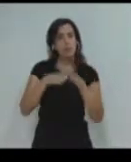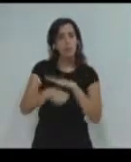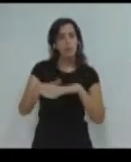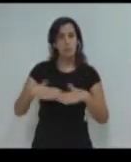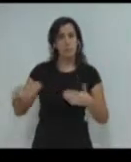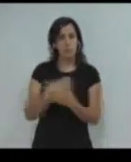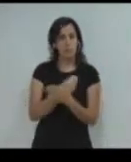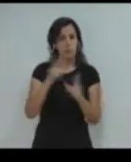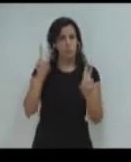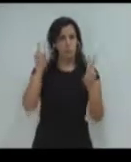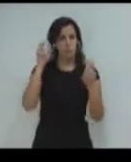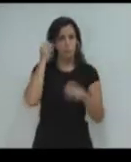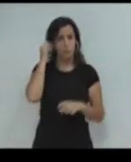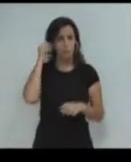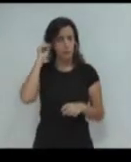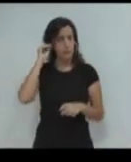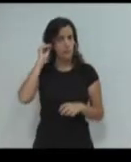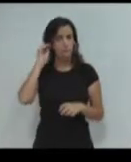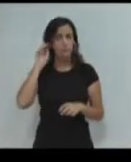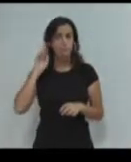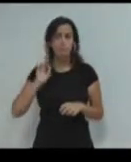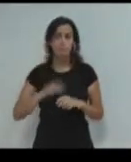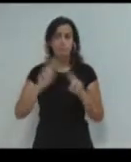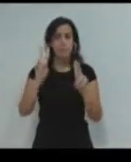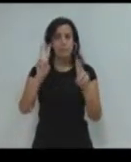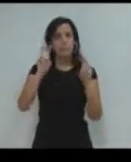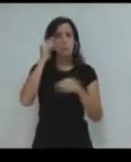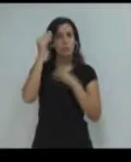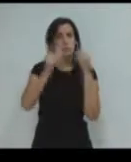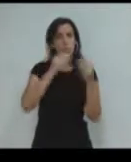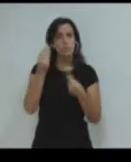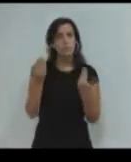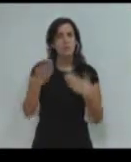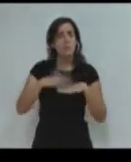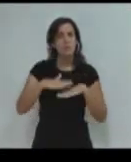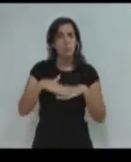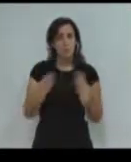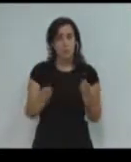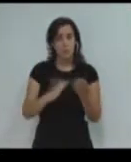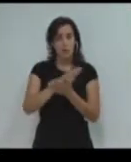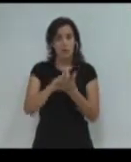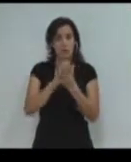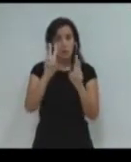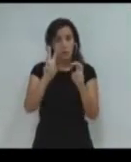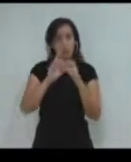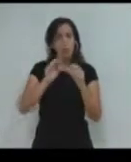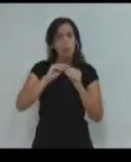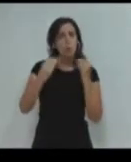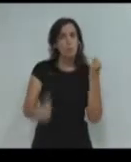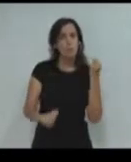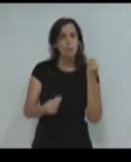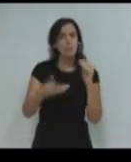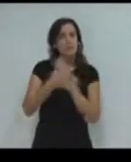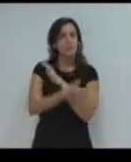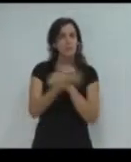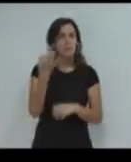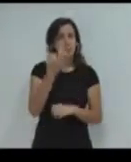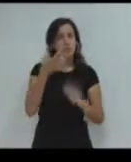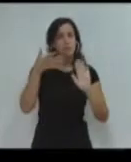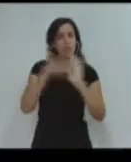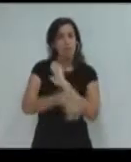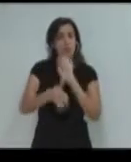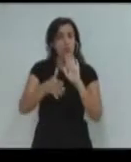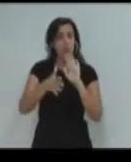todos. Este es el título que hemos pensado, pero ¿por qué? ¿A qué hablamos? Cuando hablamos de documentos nos estamos refiriendo a